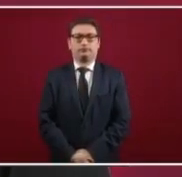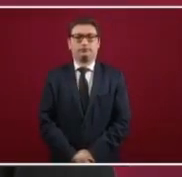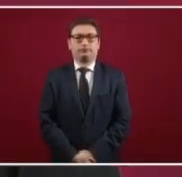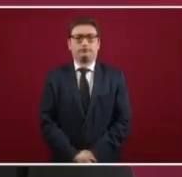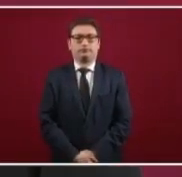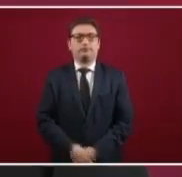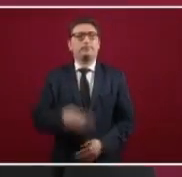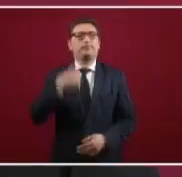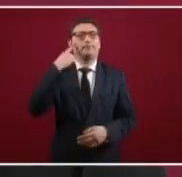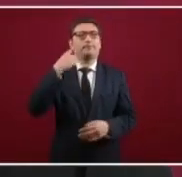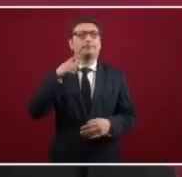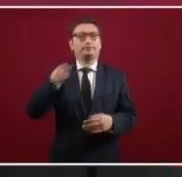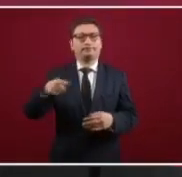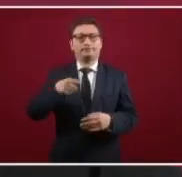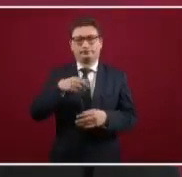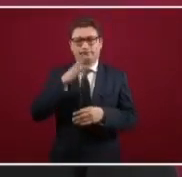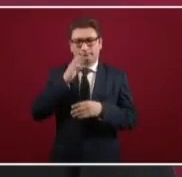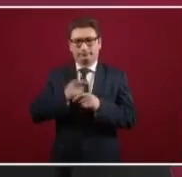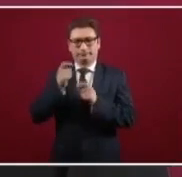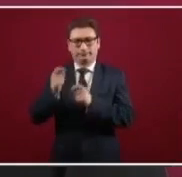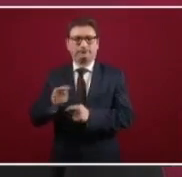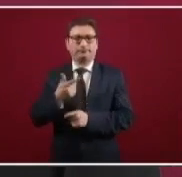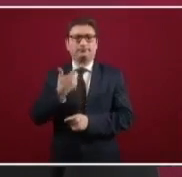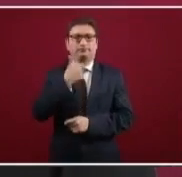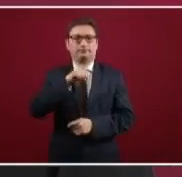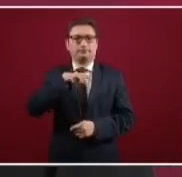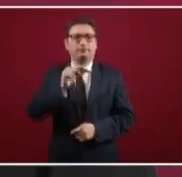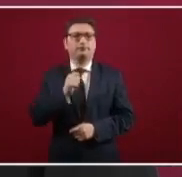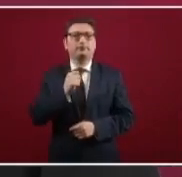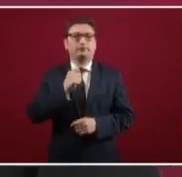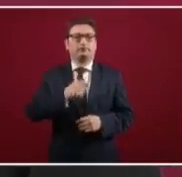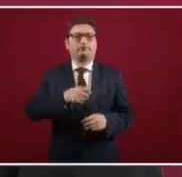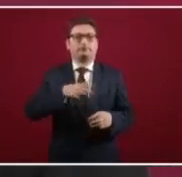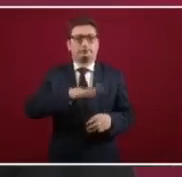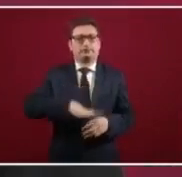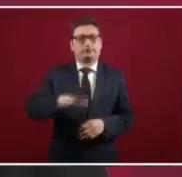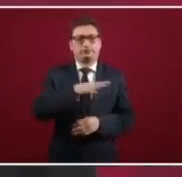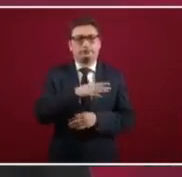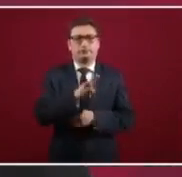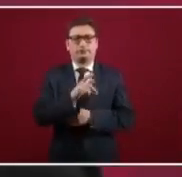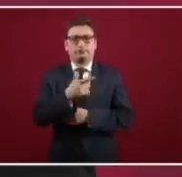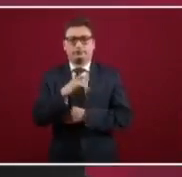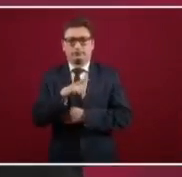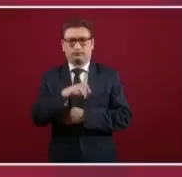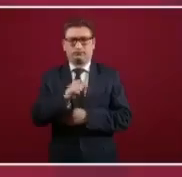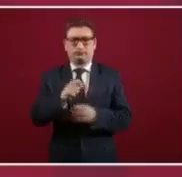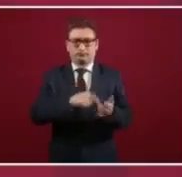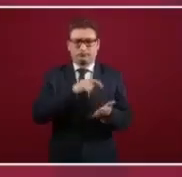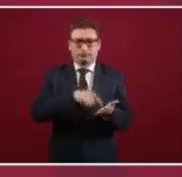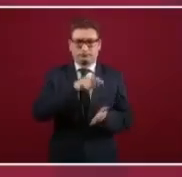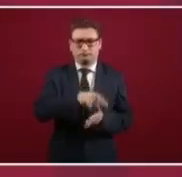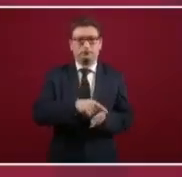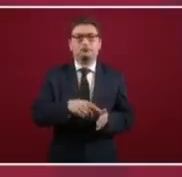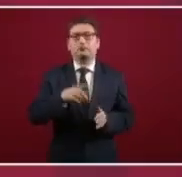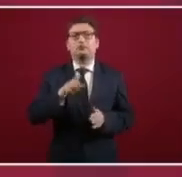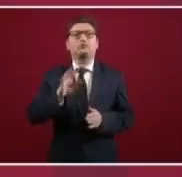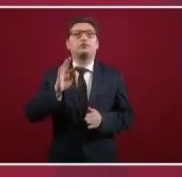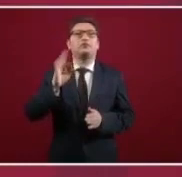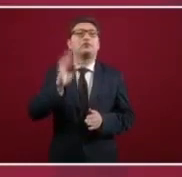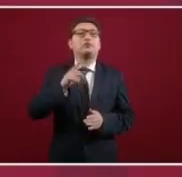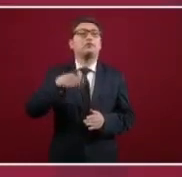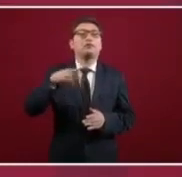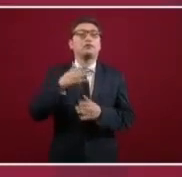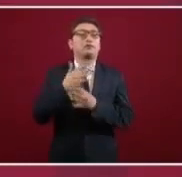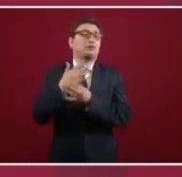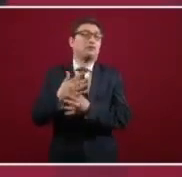para extraer el gas de la cuenca de burgos supuestamente íbamos a